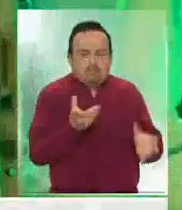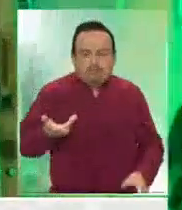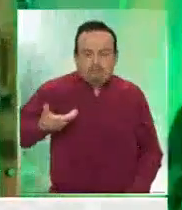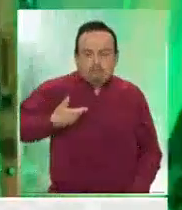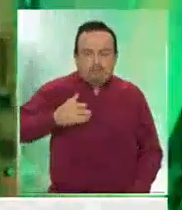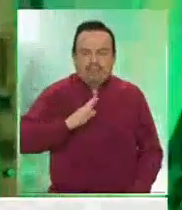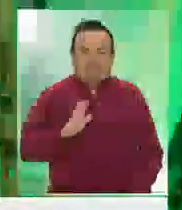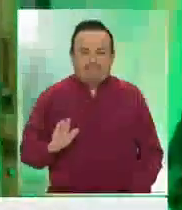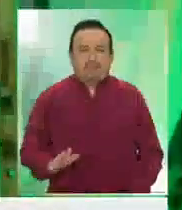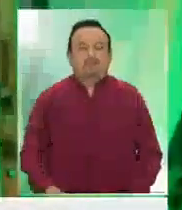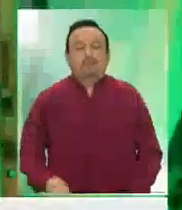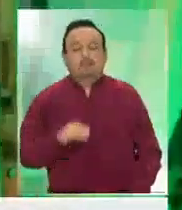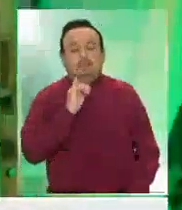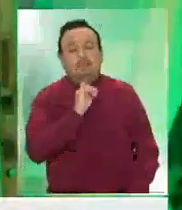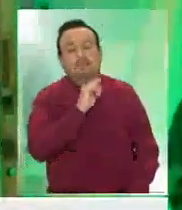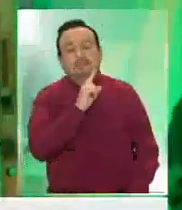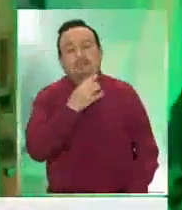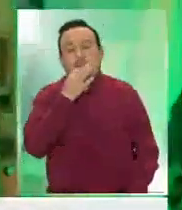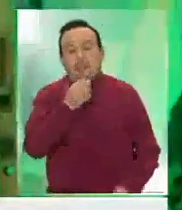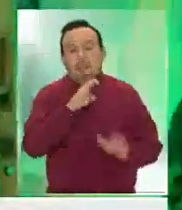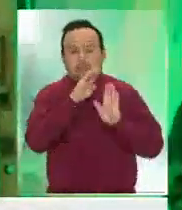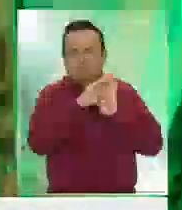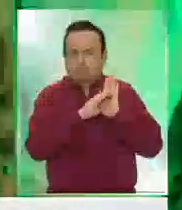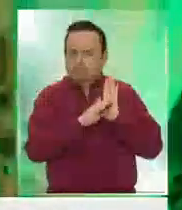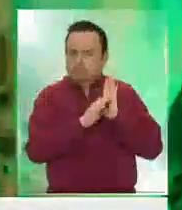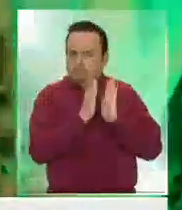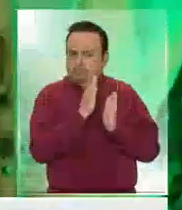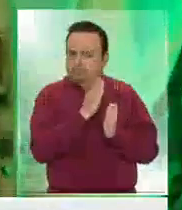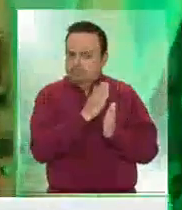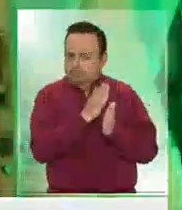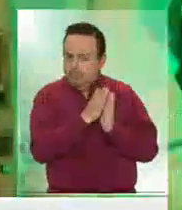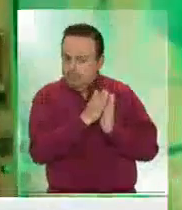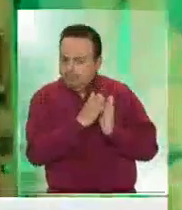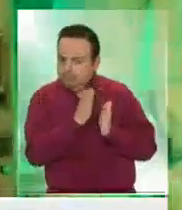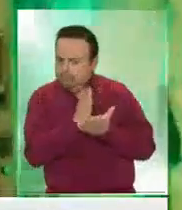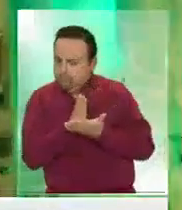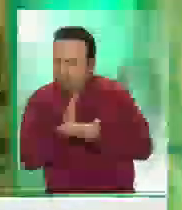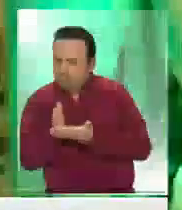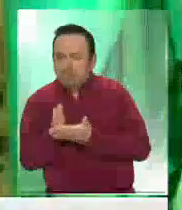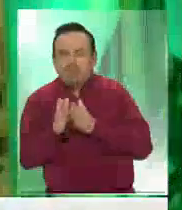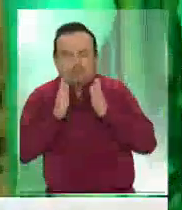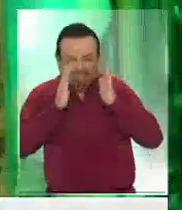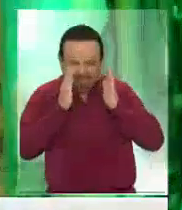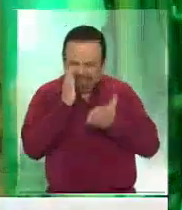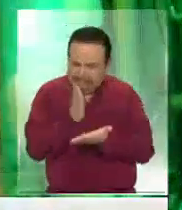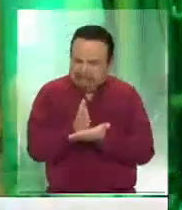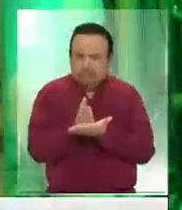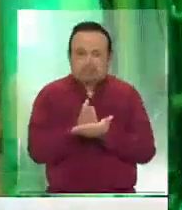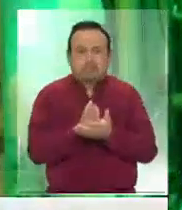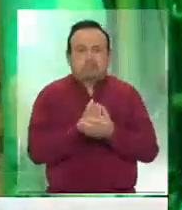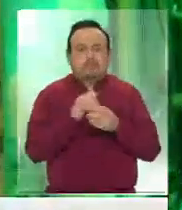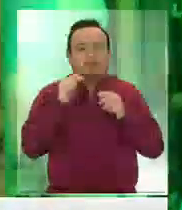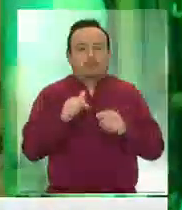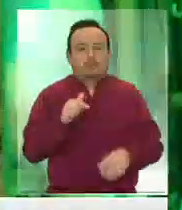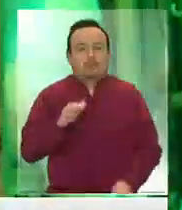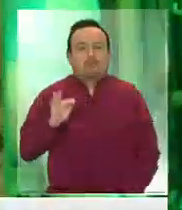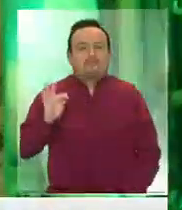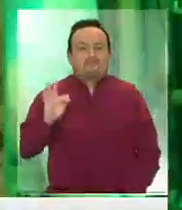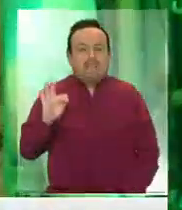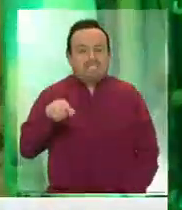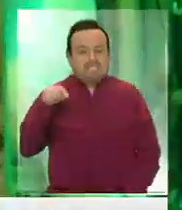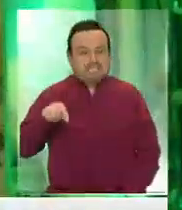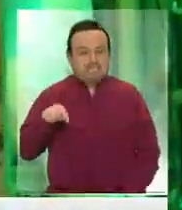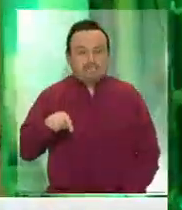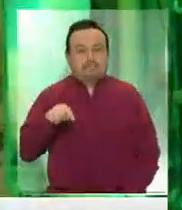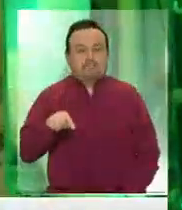Así es, Soledad, como tú lo decías, es un protocolo muy estricto el que se realiza acá en la FACH, principalmente porque este tipo